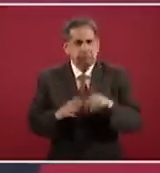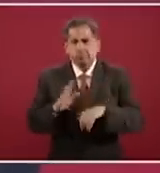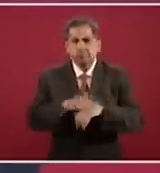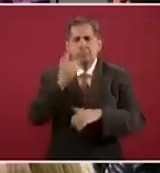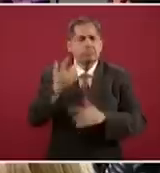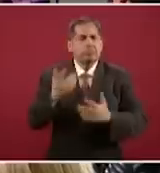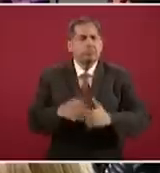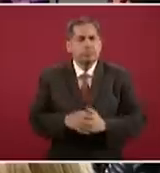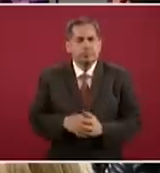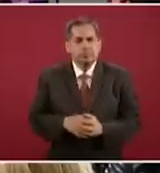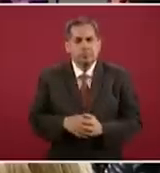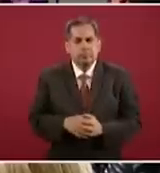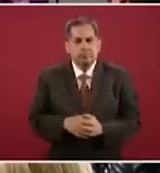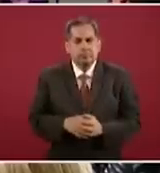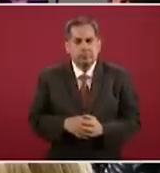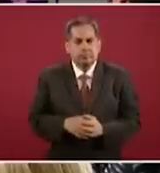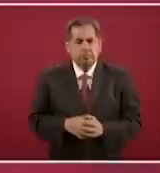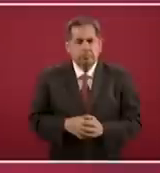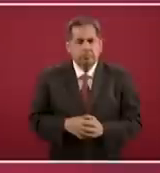qué